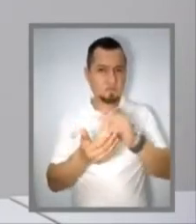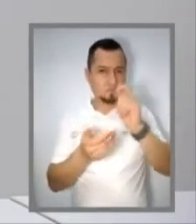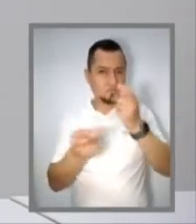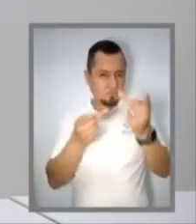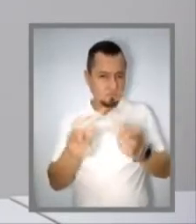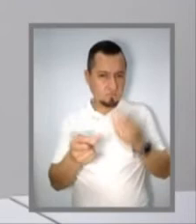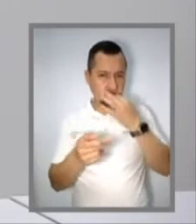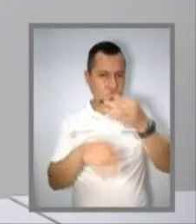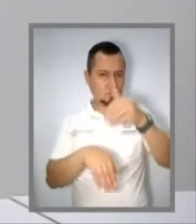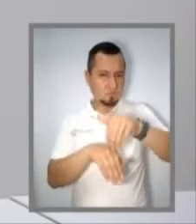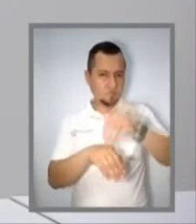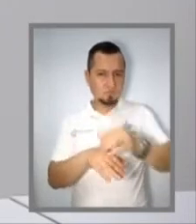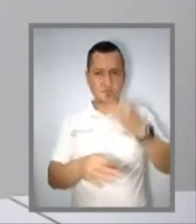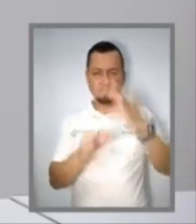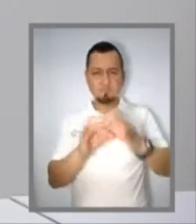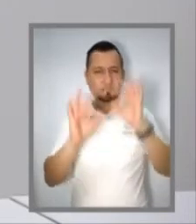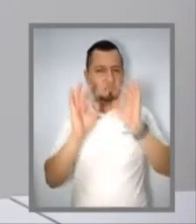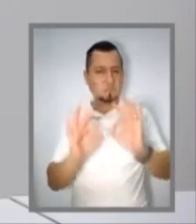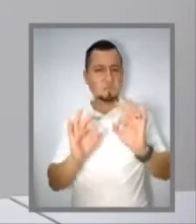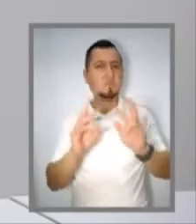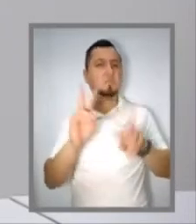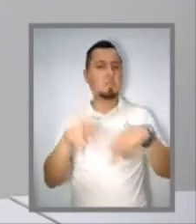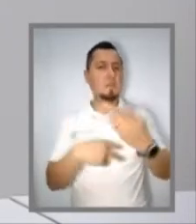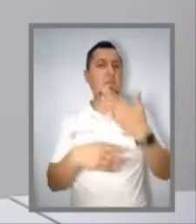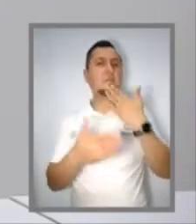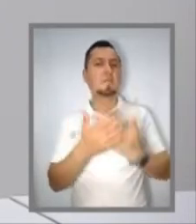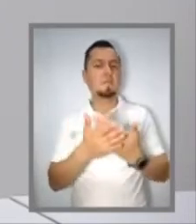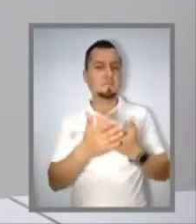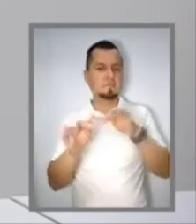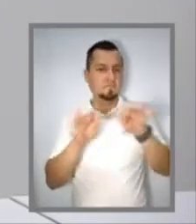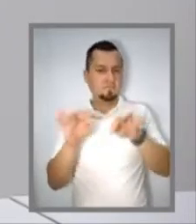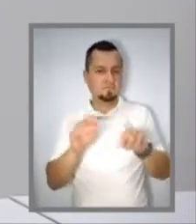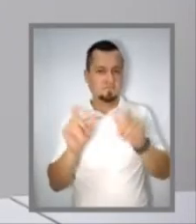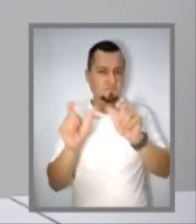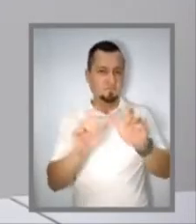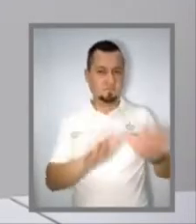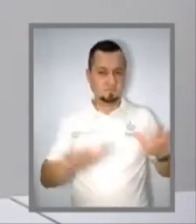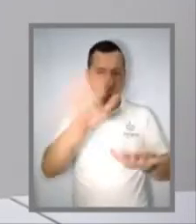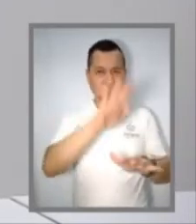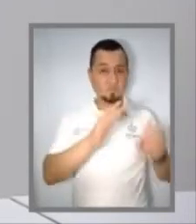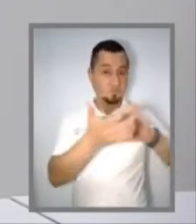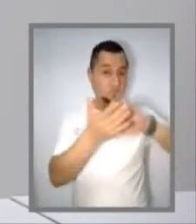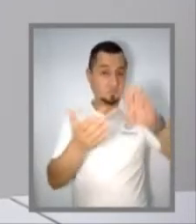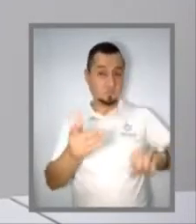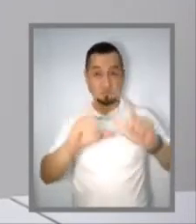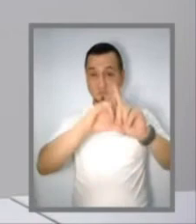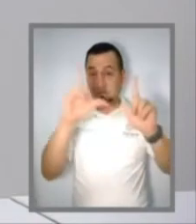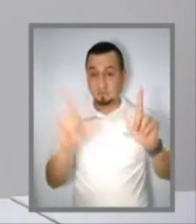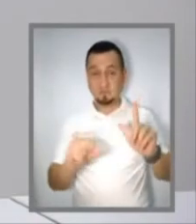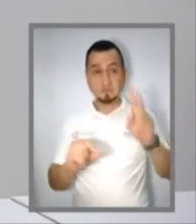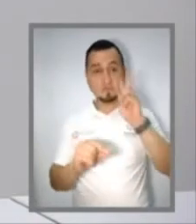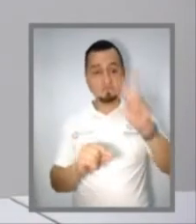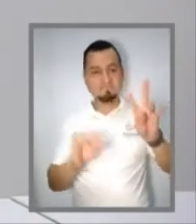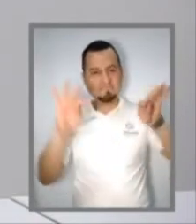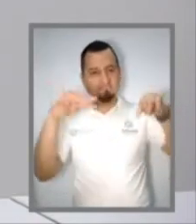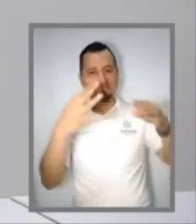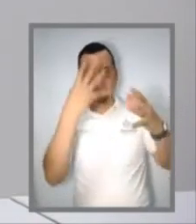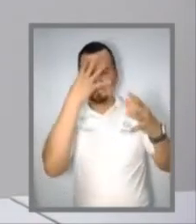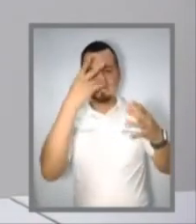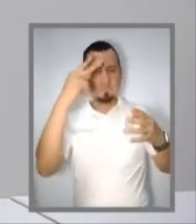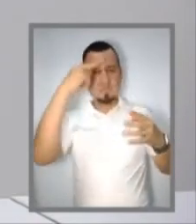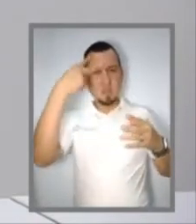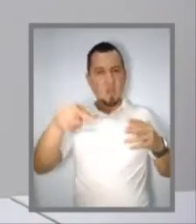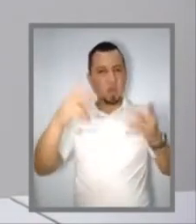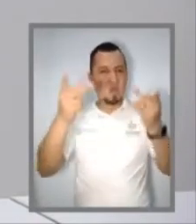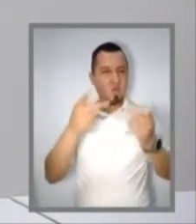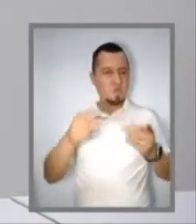indicadores que son muy sólidos, que vamos muy bien, que Jalisco está poniendo un ejemplo nacional, que las medidas que tomamos esta semana se